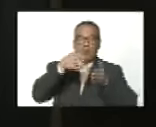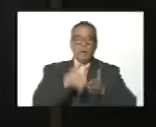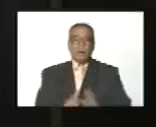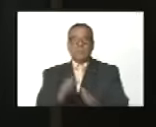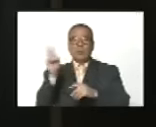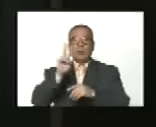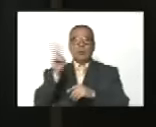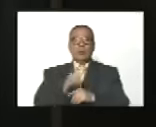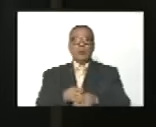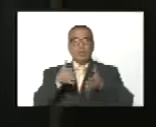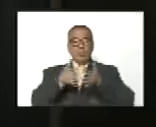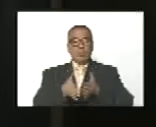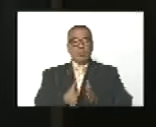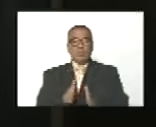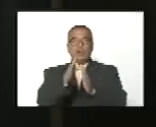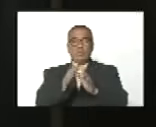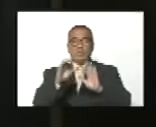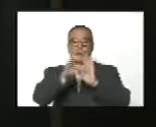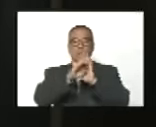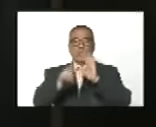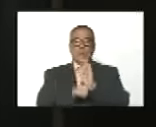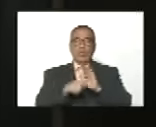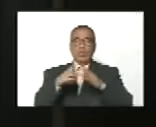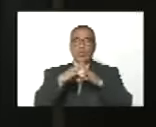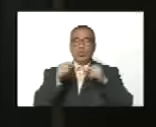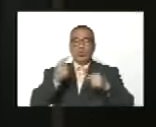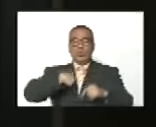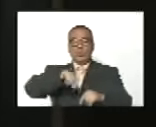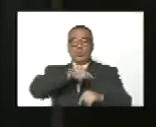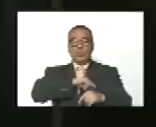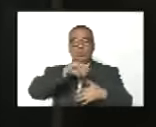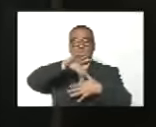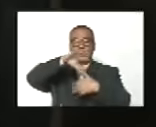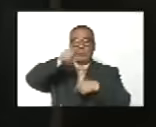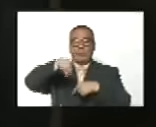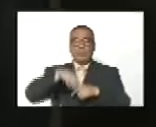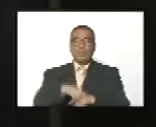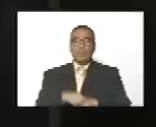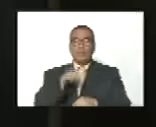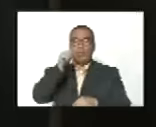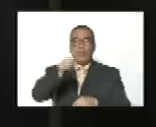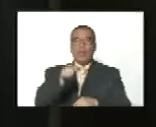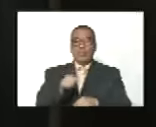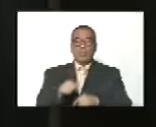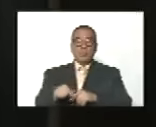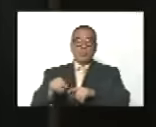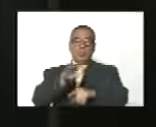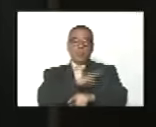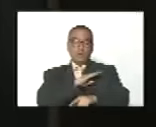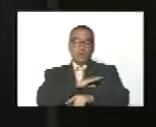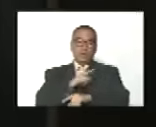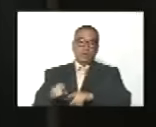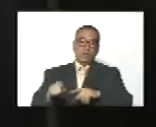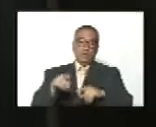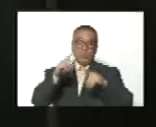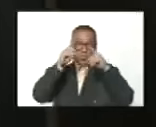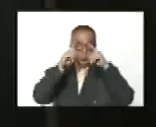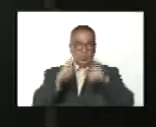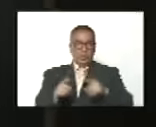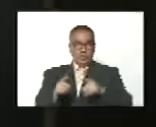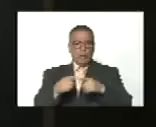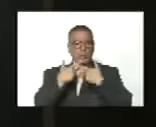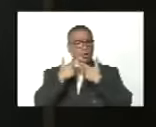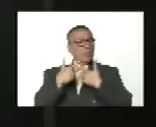Venezuela y nació el constitucionalismo de toda nuestra América. Y esa soberanía, esa autodeterminación,